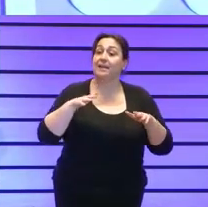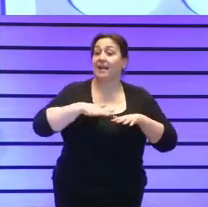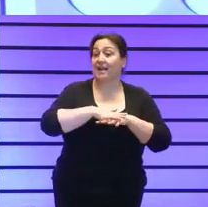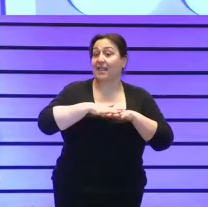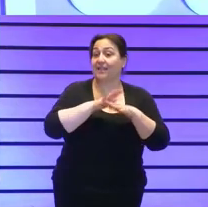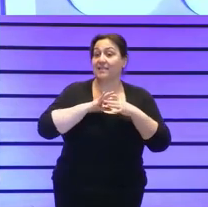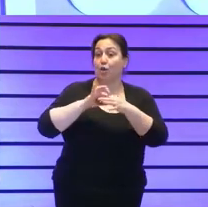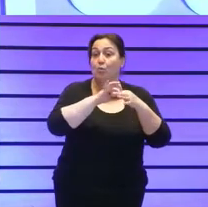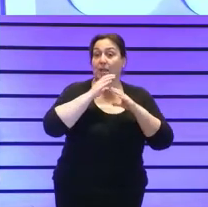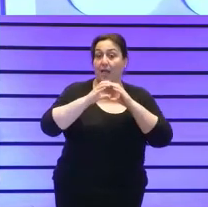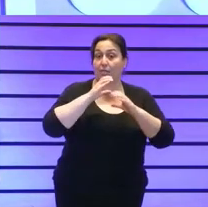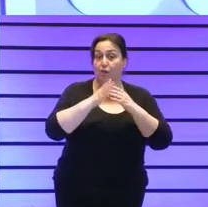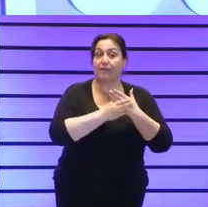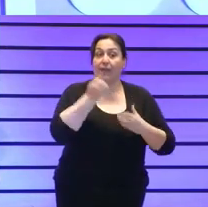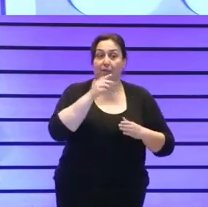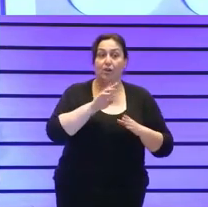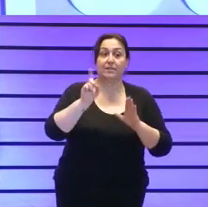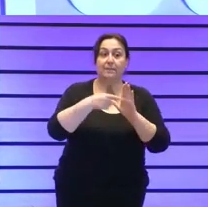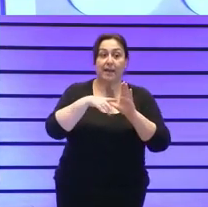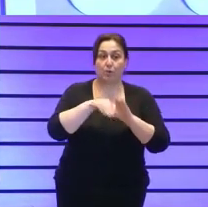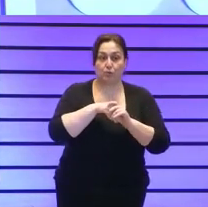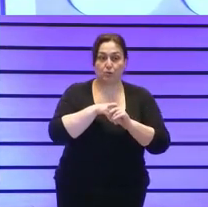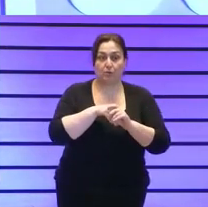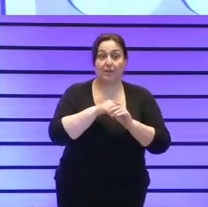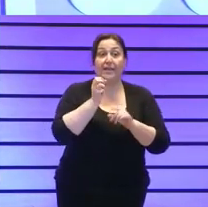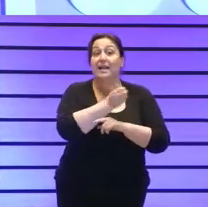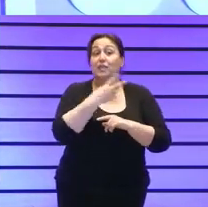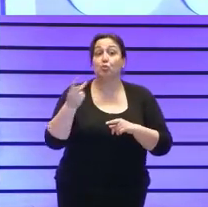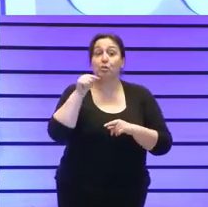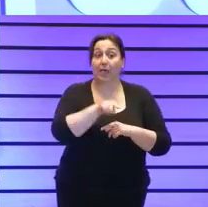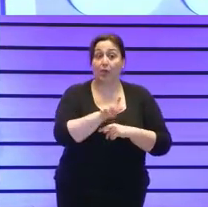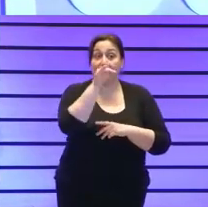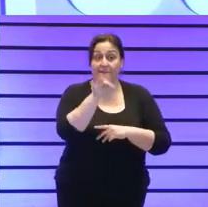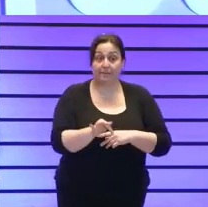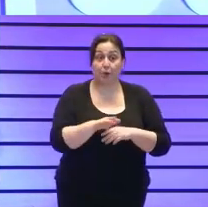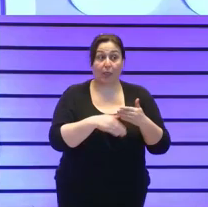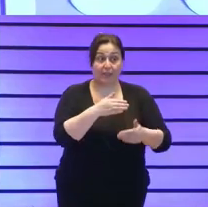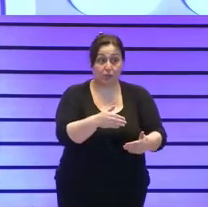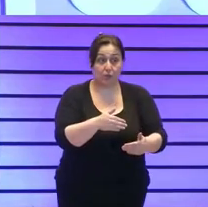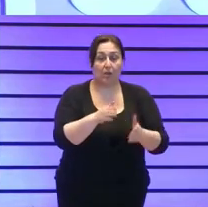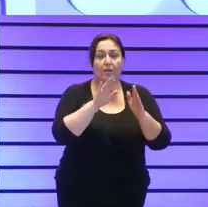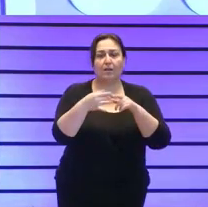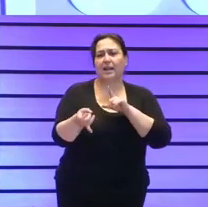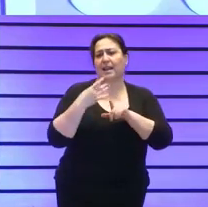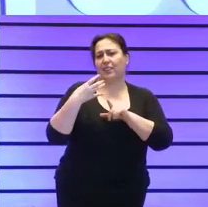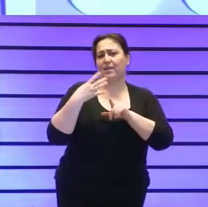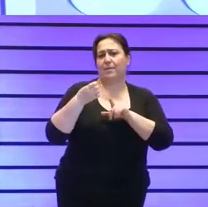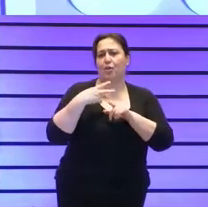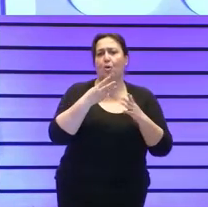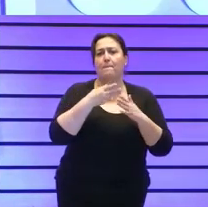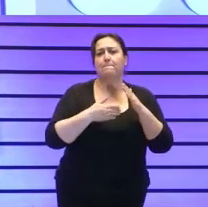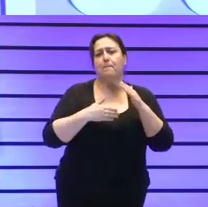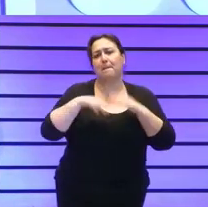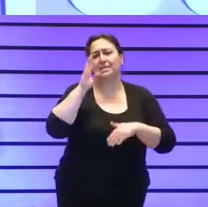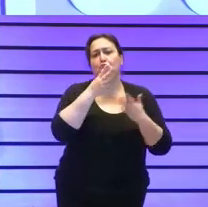de las federaciones de plena inclusión fruto de ese proceso hemos recibido más de 850